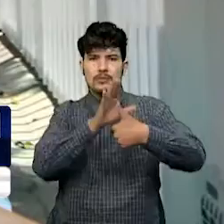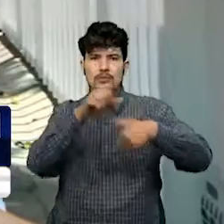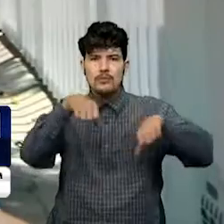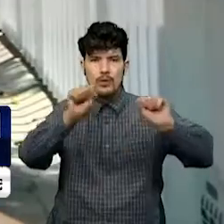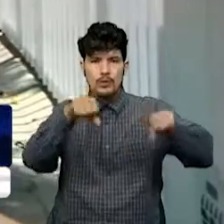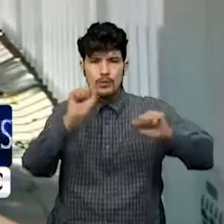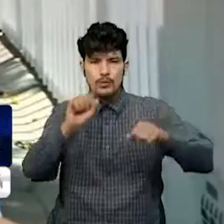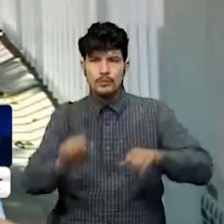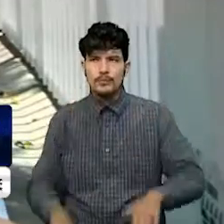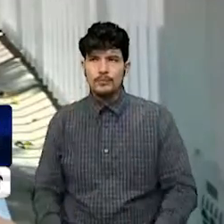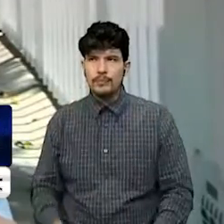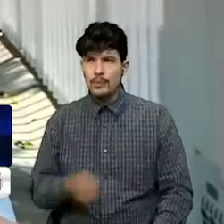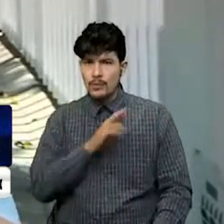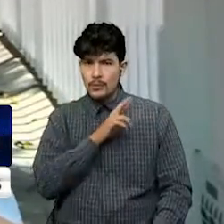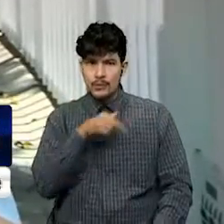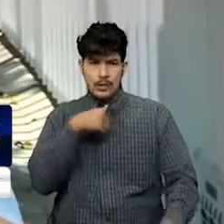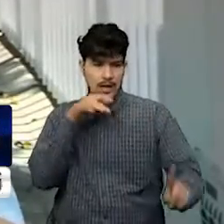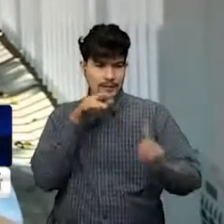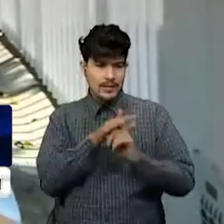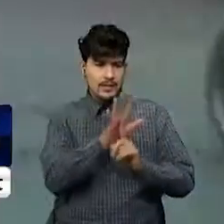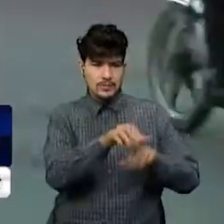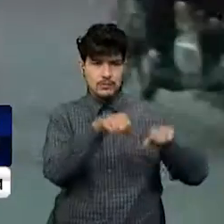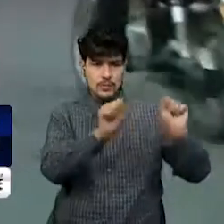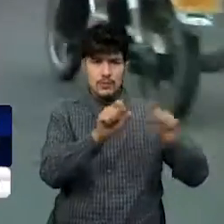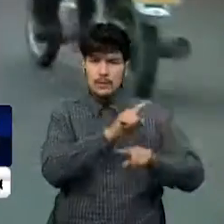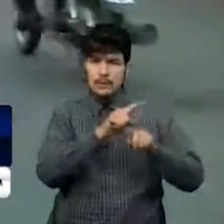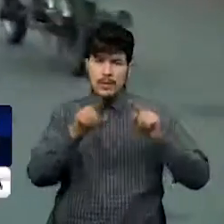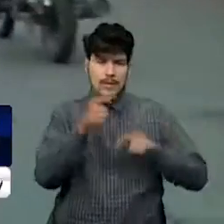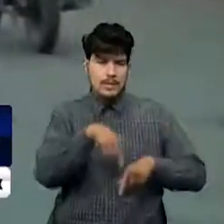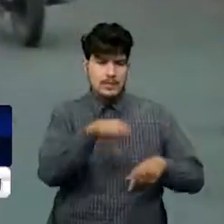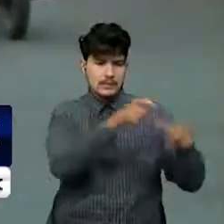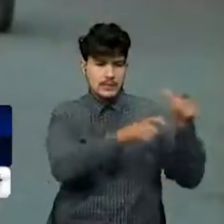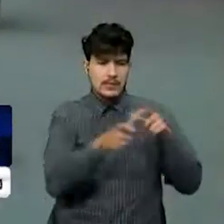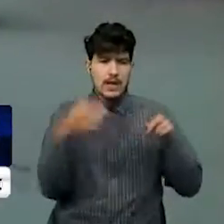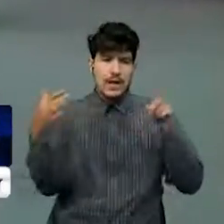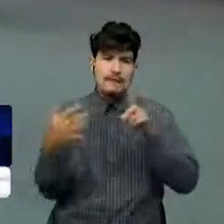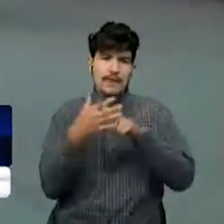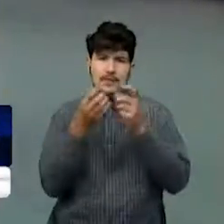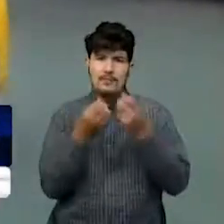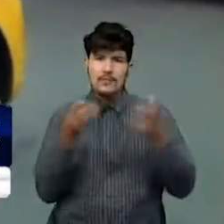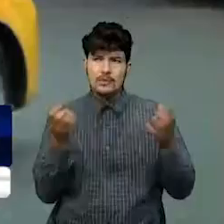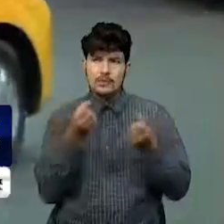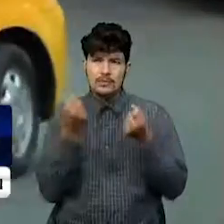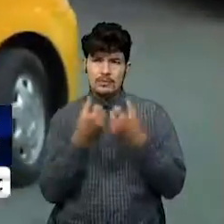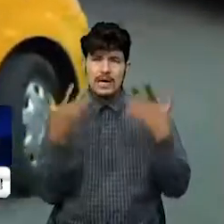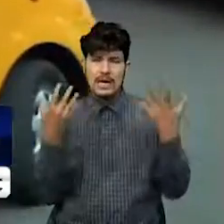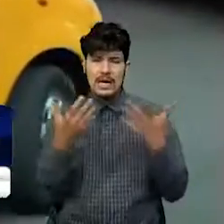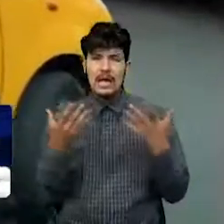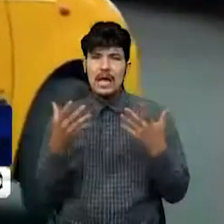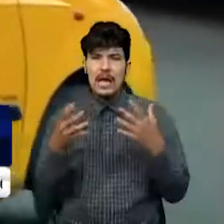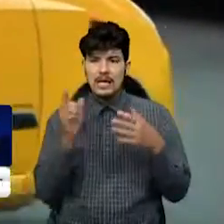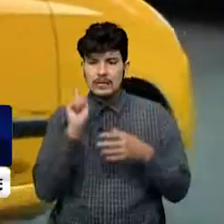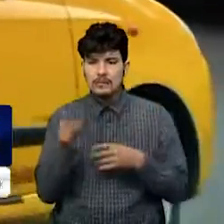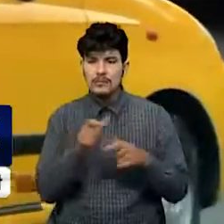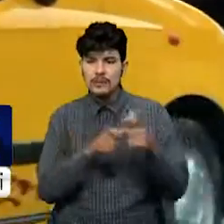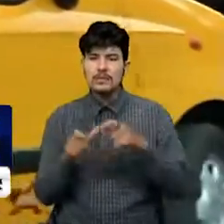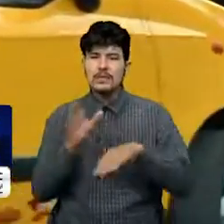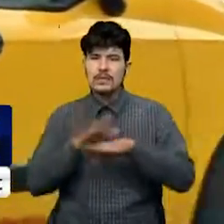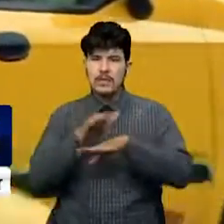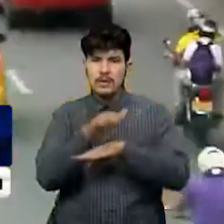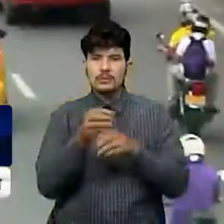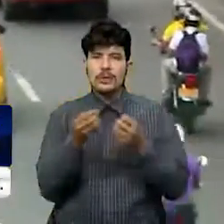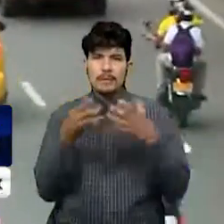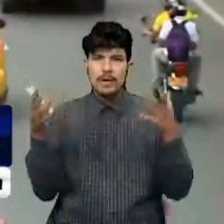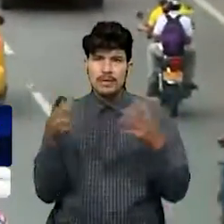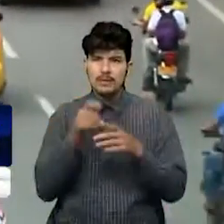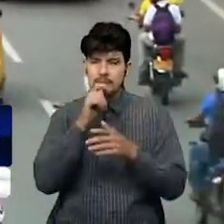motociclistas. No tenemos nada en contra de ellos, pero son las personas que nos tienen a nosotros disparado el índice de accidentalidad y quienes son los que ocasionan más